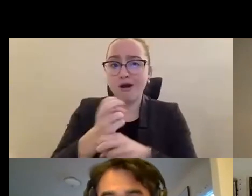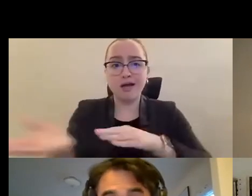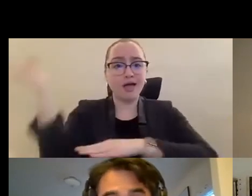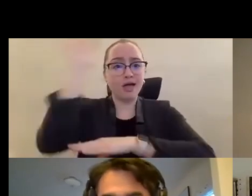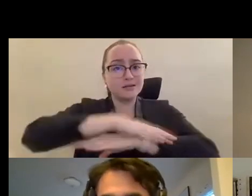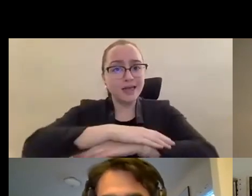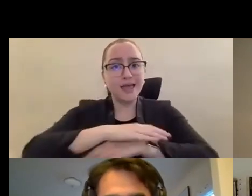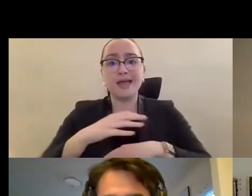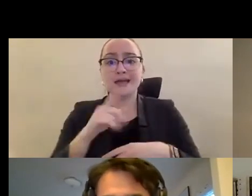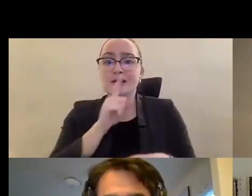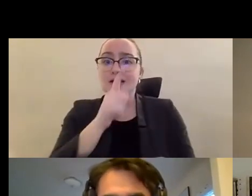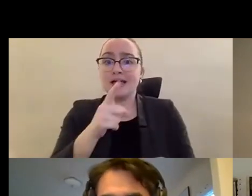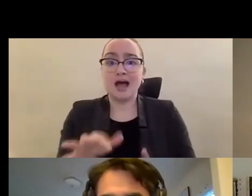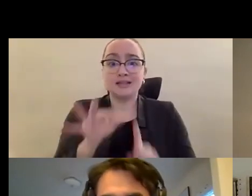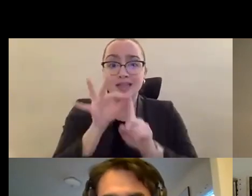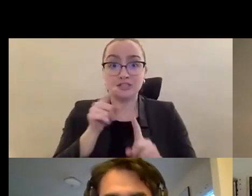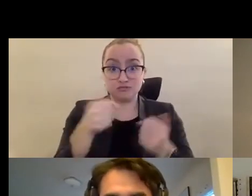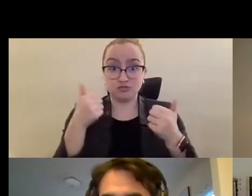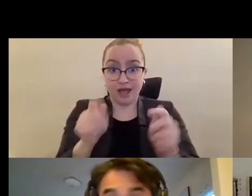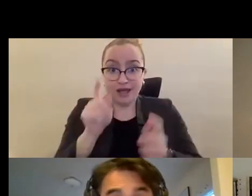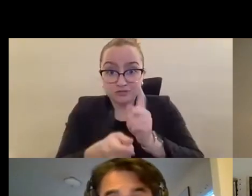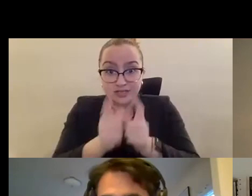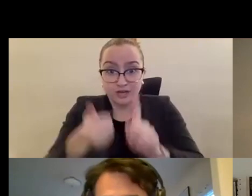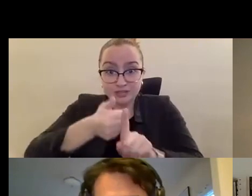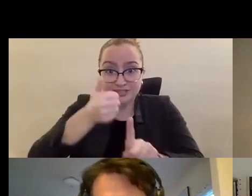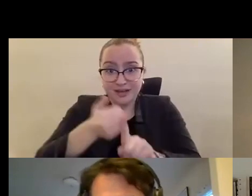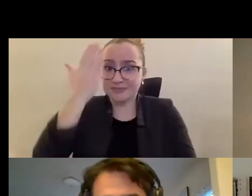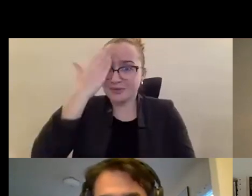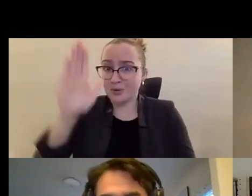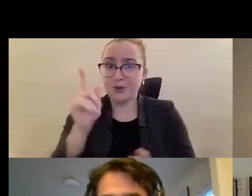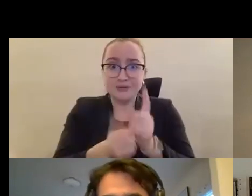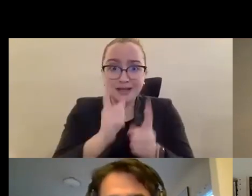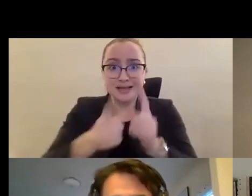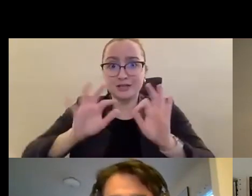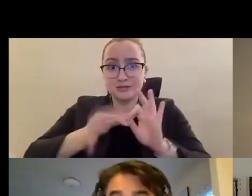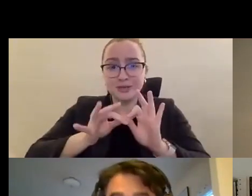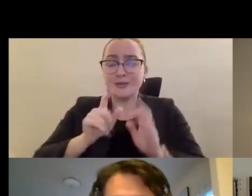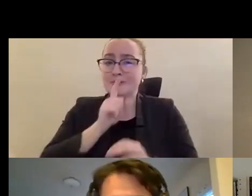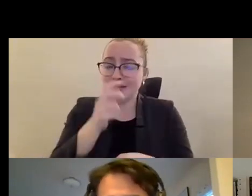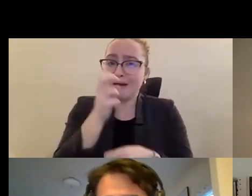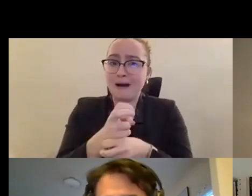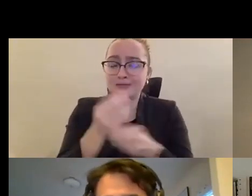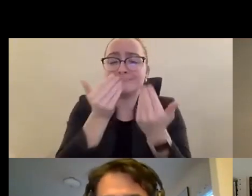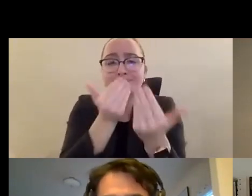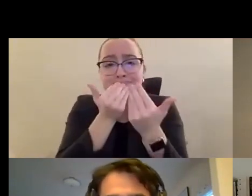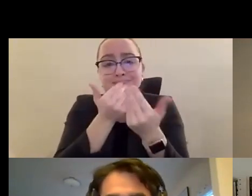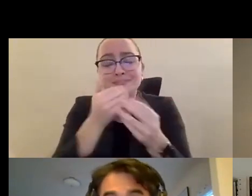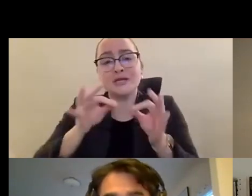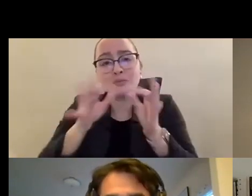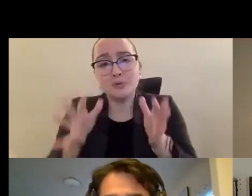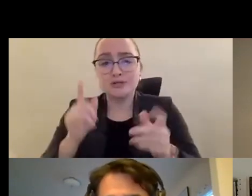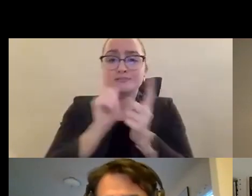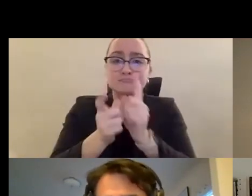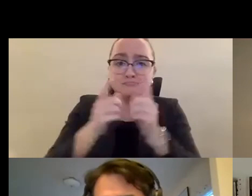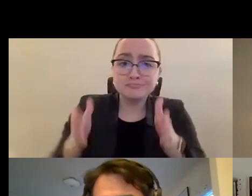y todos los intérpretes quienes trabajaron tan duro. Si usted nunca tradució o interpretó algo, usted no sabe lo difícil que es. Entonces,